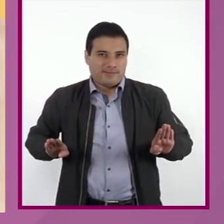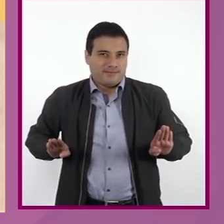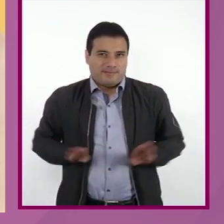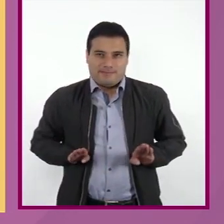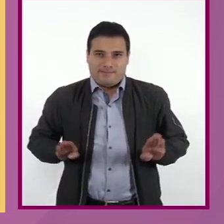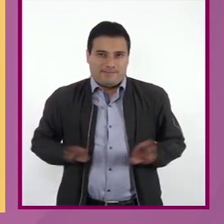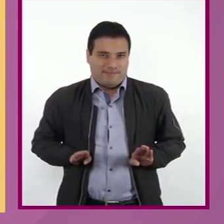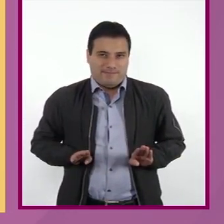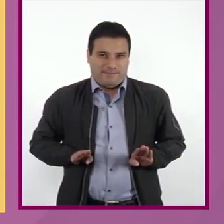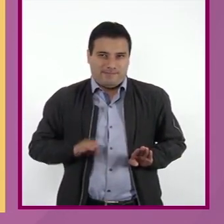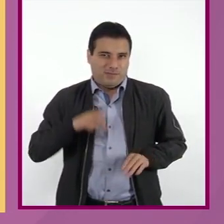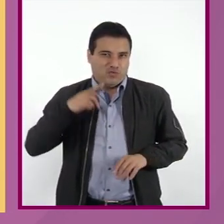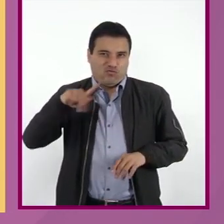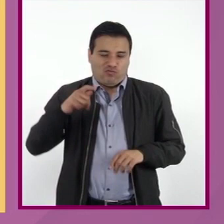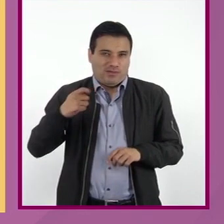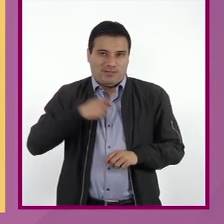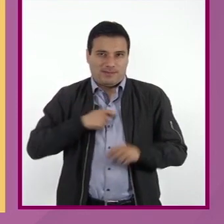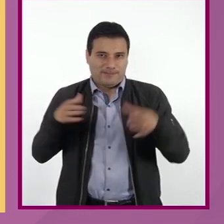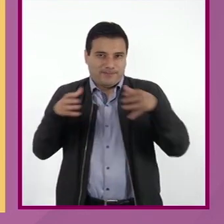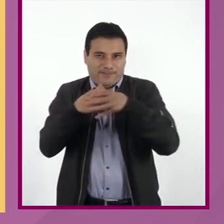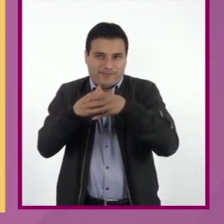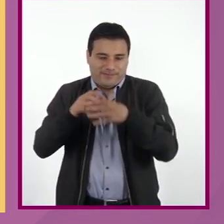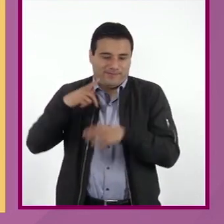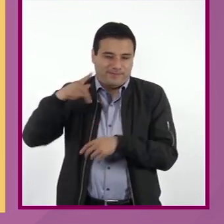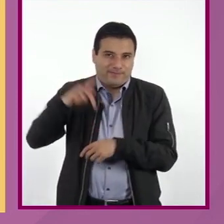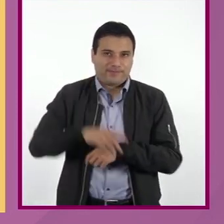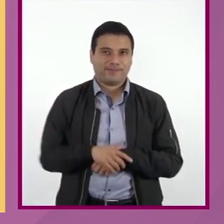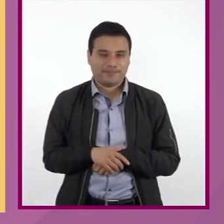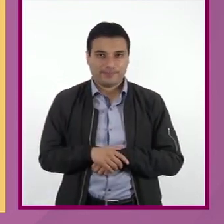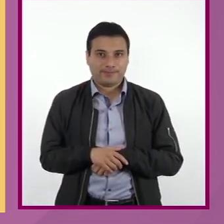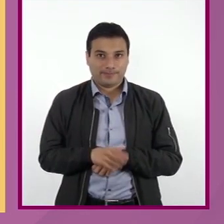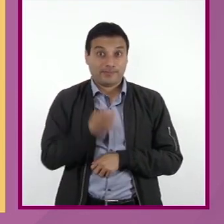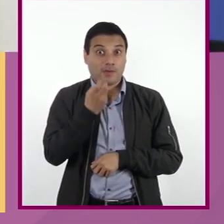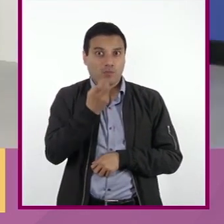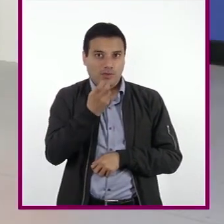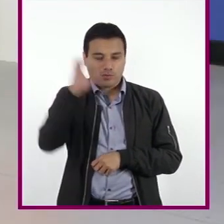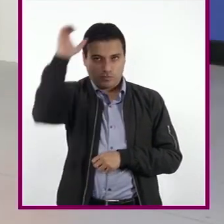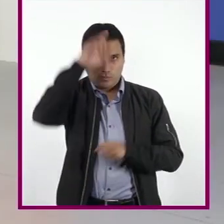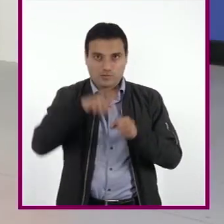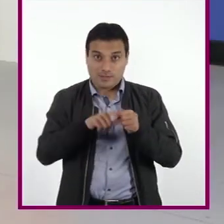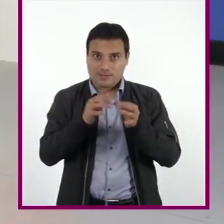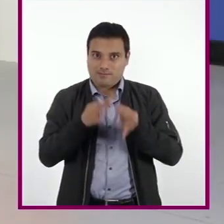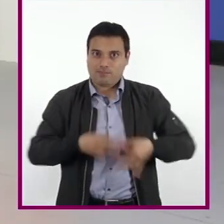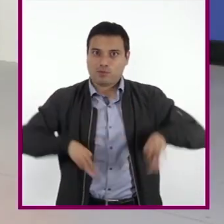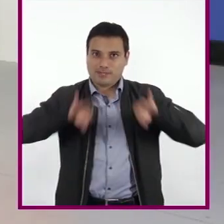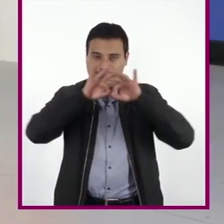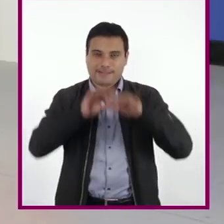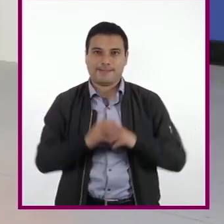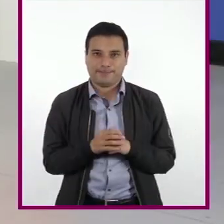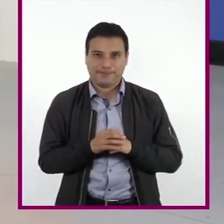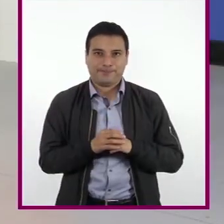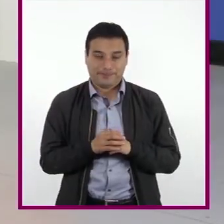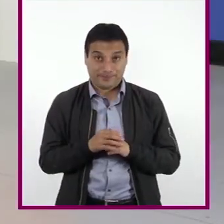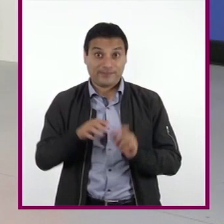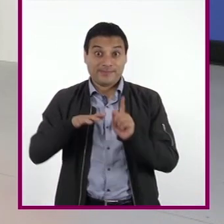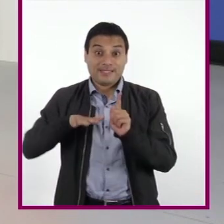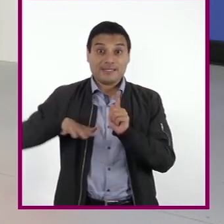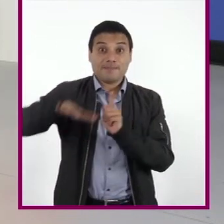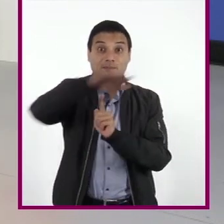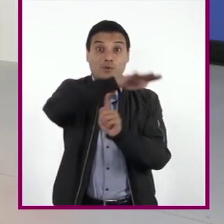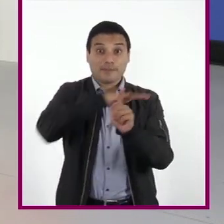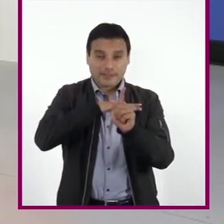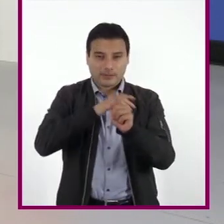caracterizan y dan identidad. Por ello, la importancia cultural se refiere a cómo el medio ambiente